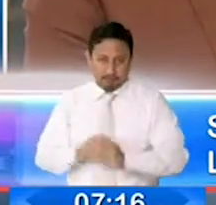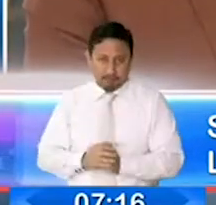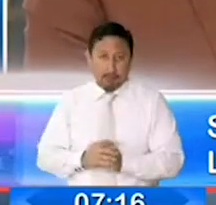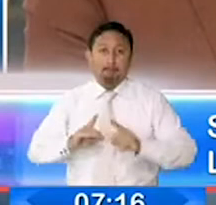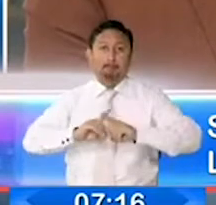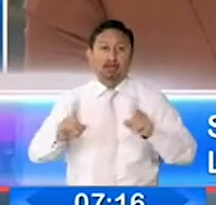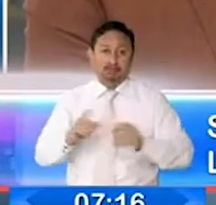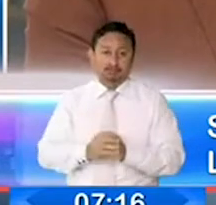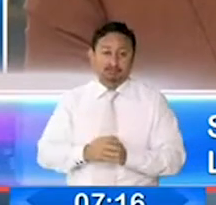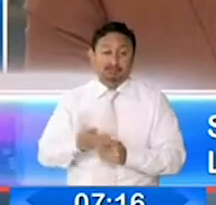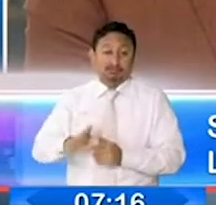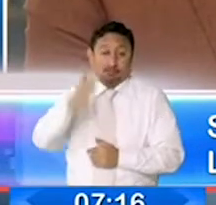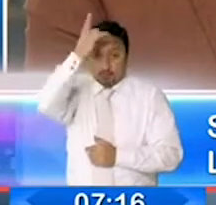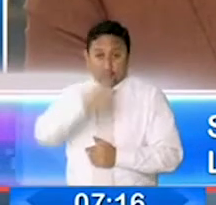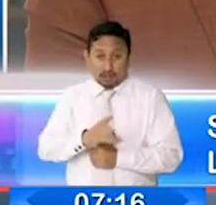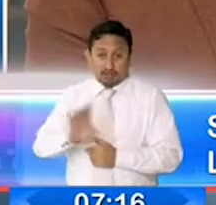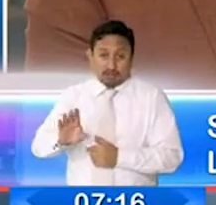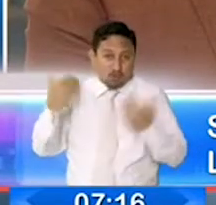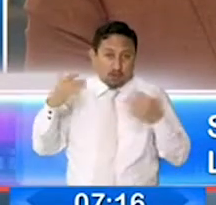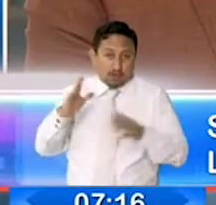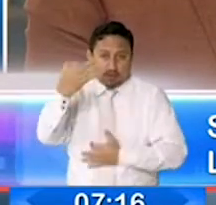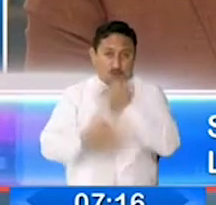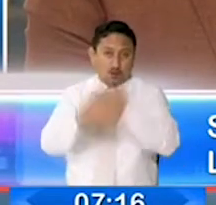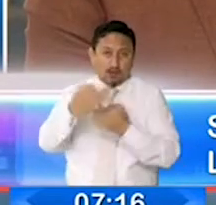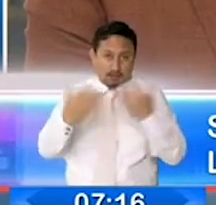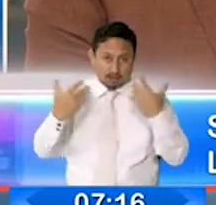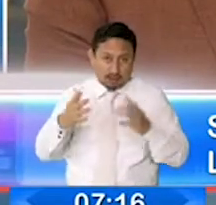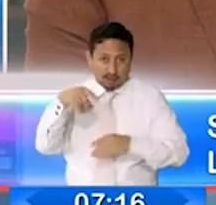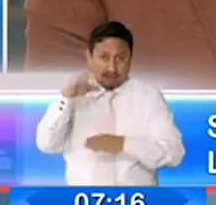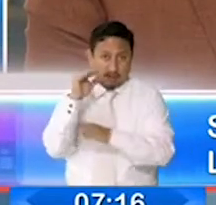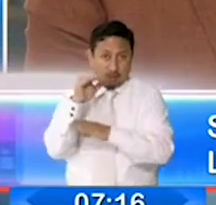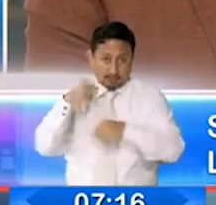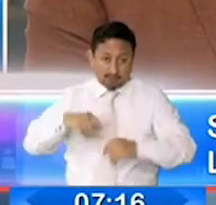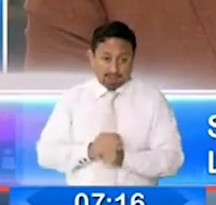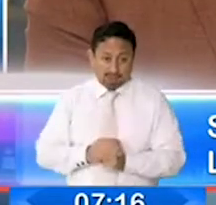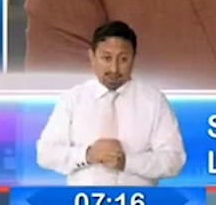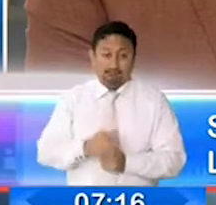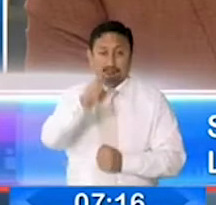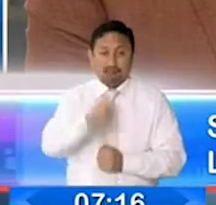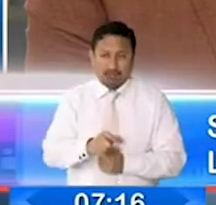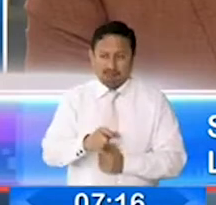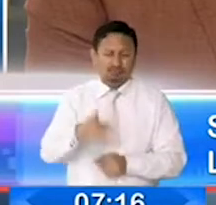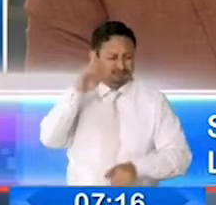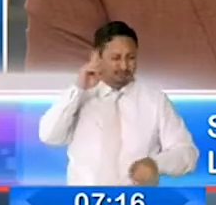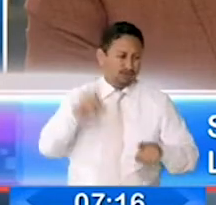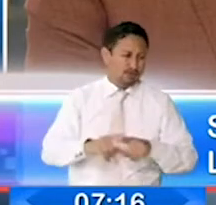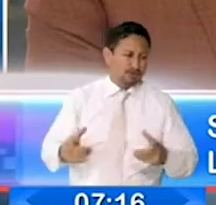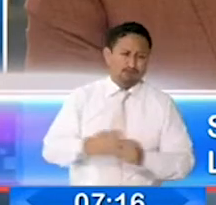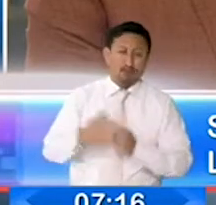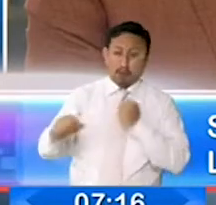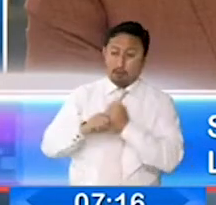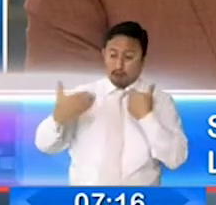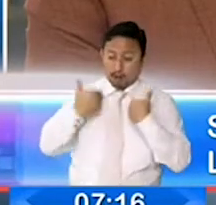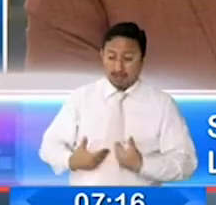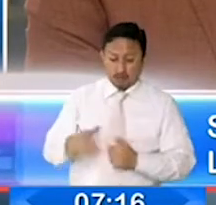por una decisión que adopta un juez en cualquier parte del Ecuador hay una inconformidad porque no le favorece